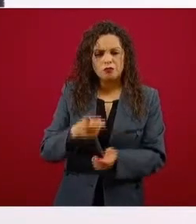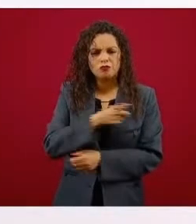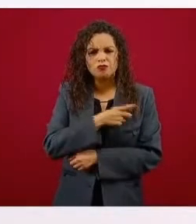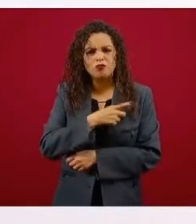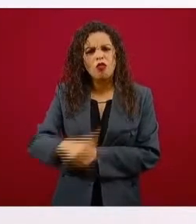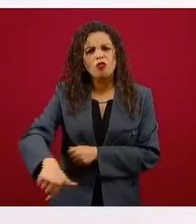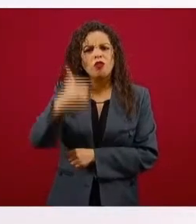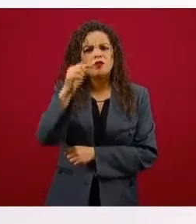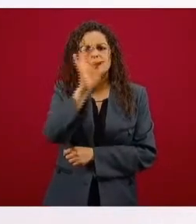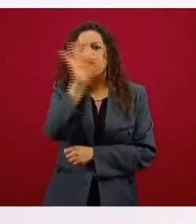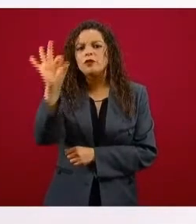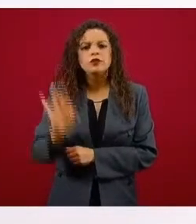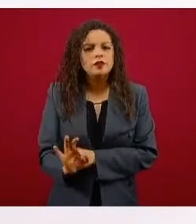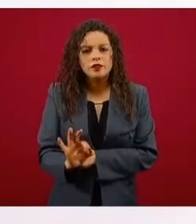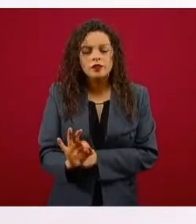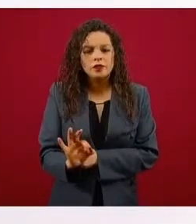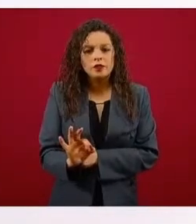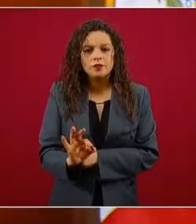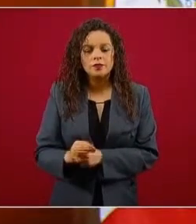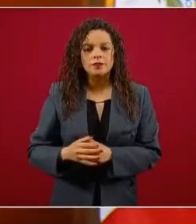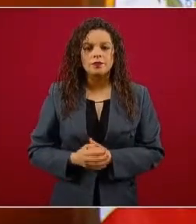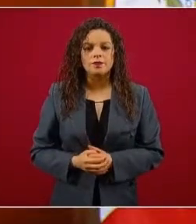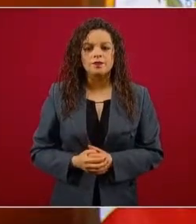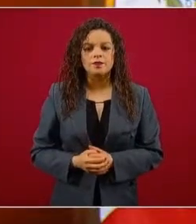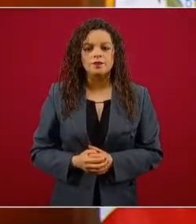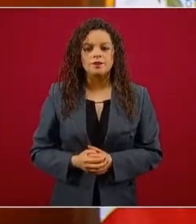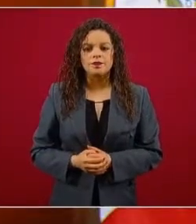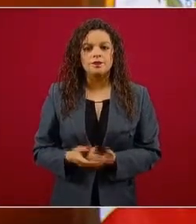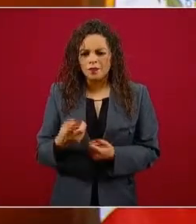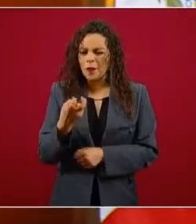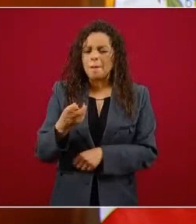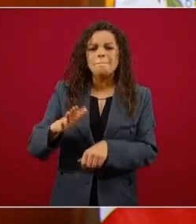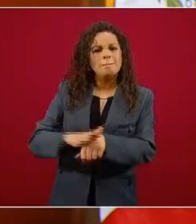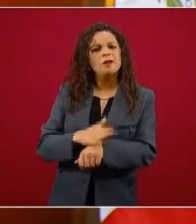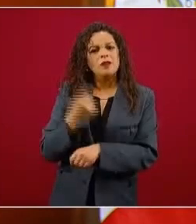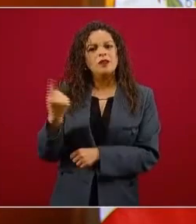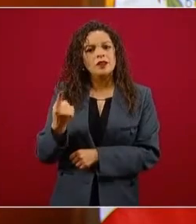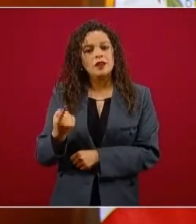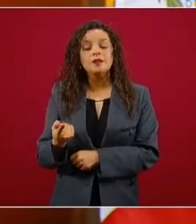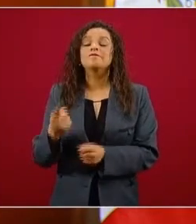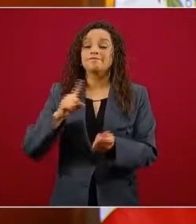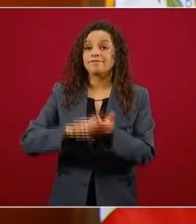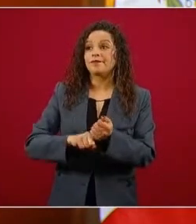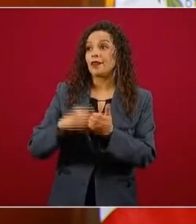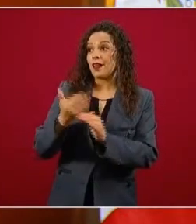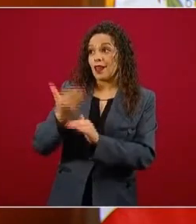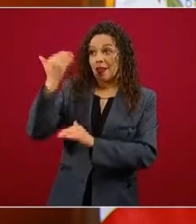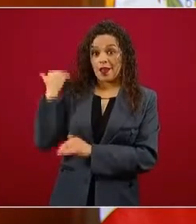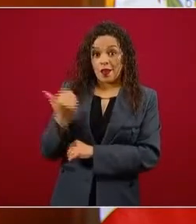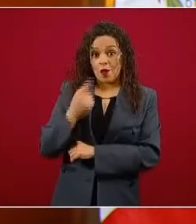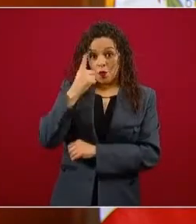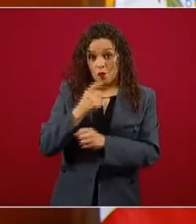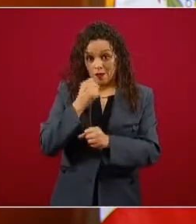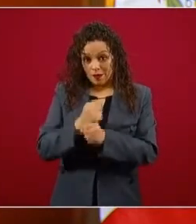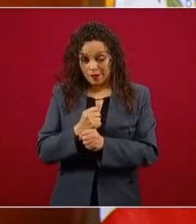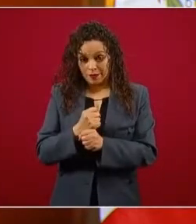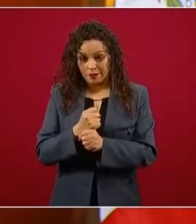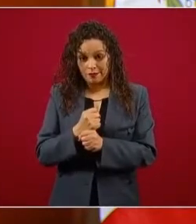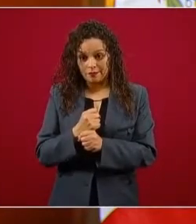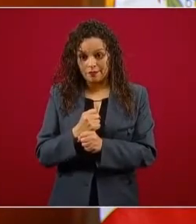Esto porque el año pasado el peso se